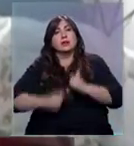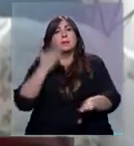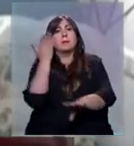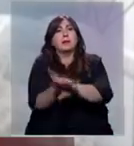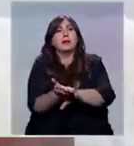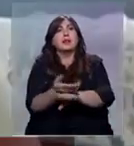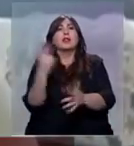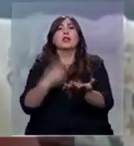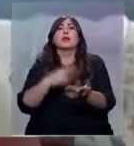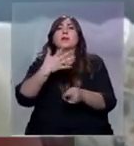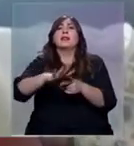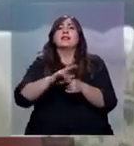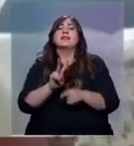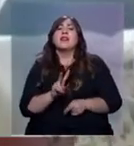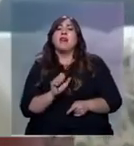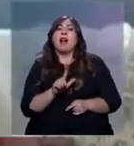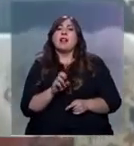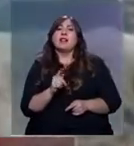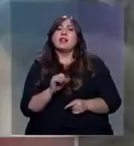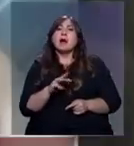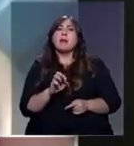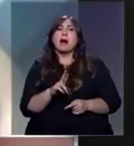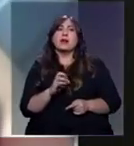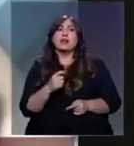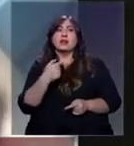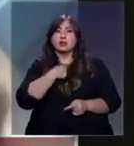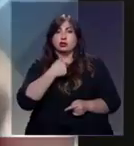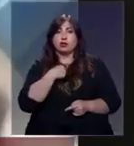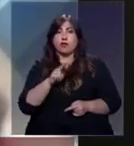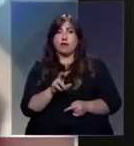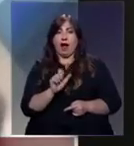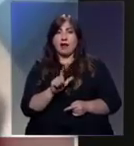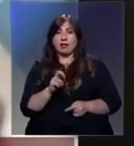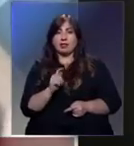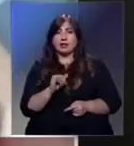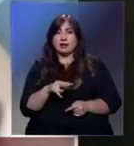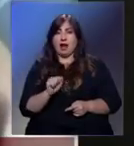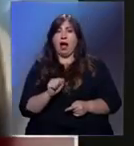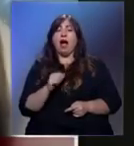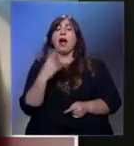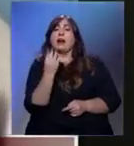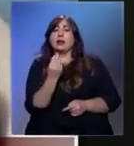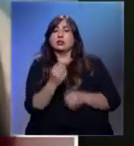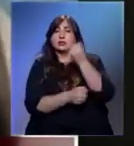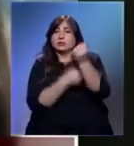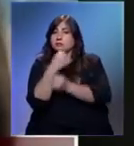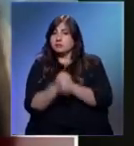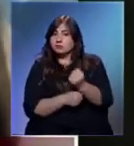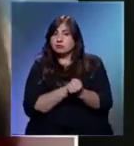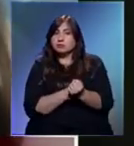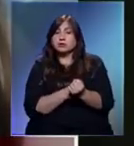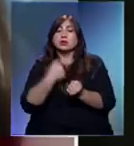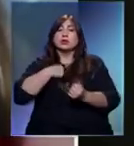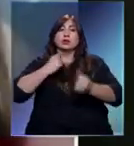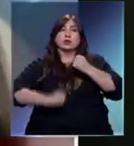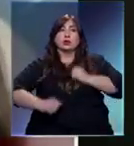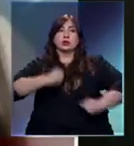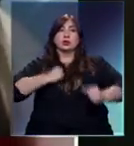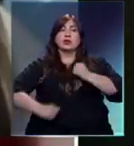solicitó Valentina Maureira, de 14 años. Soy Valentina Maureira, tengo 14 años, sufro de